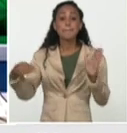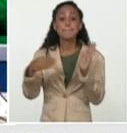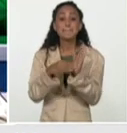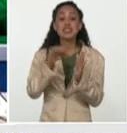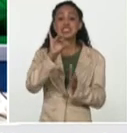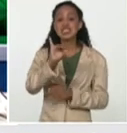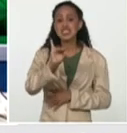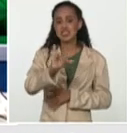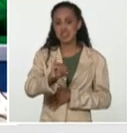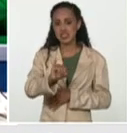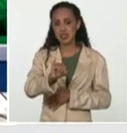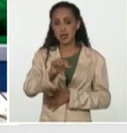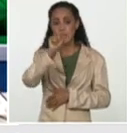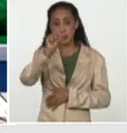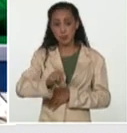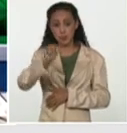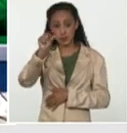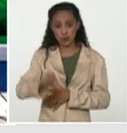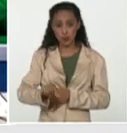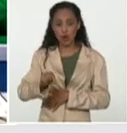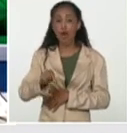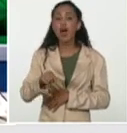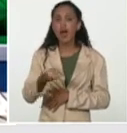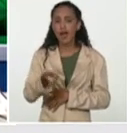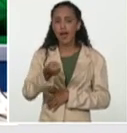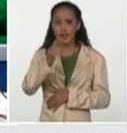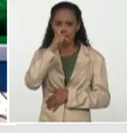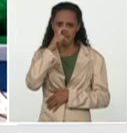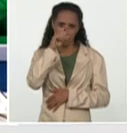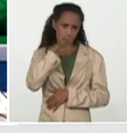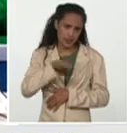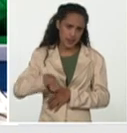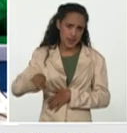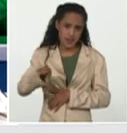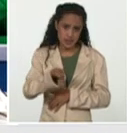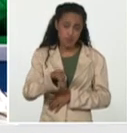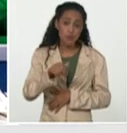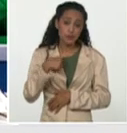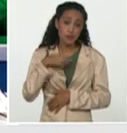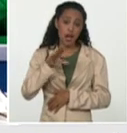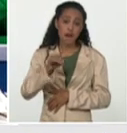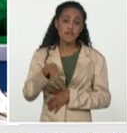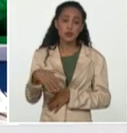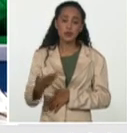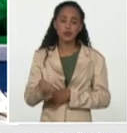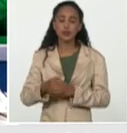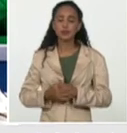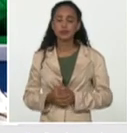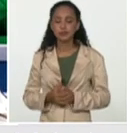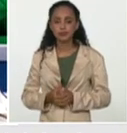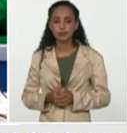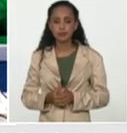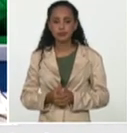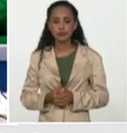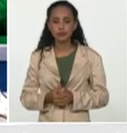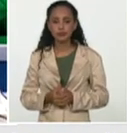1.076 pacientes pediátricos. Estamos hablando de un promedio